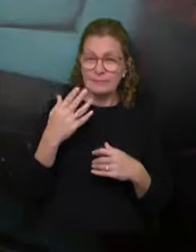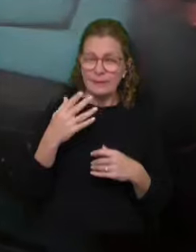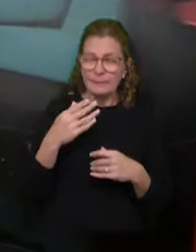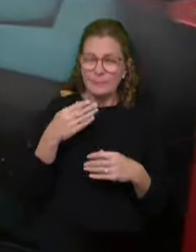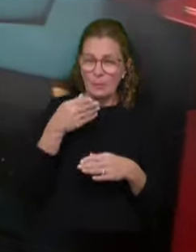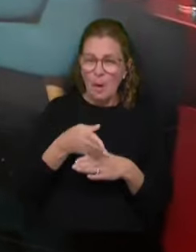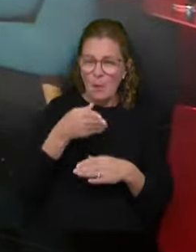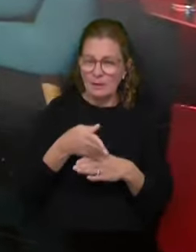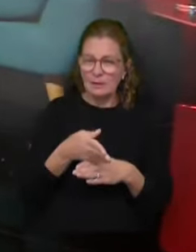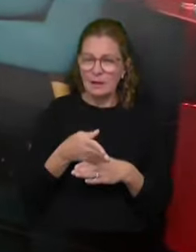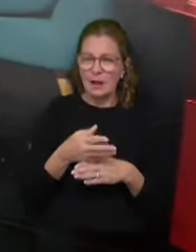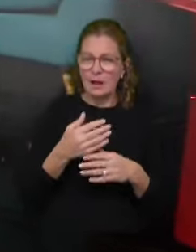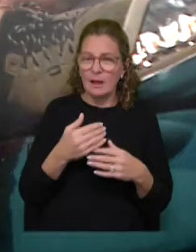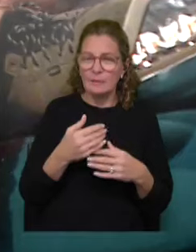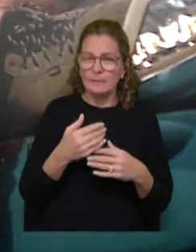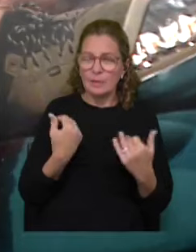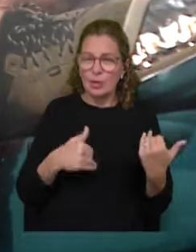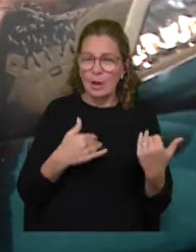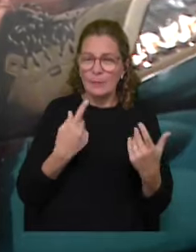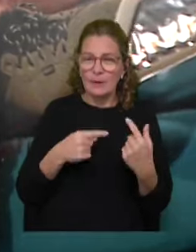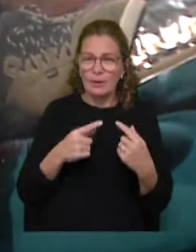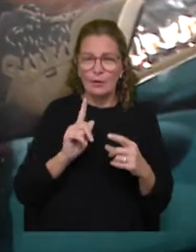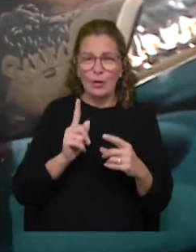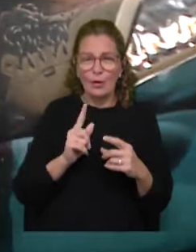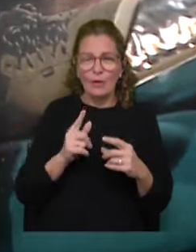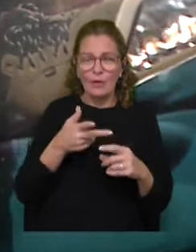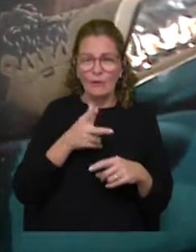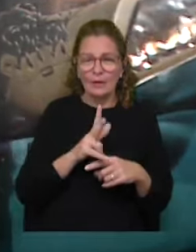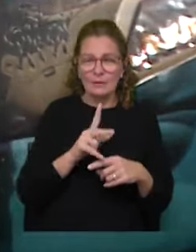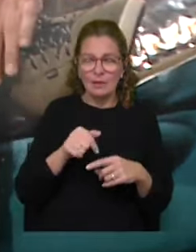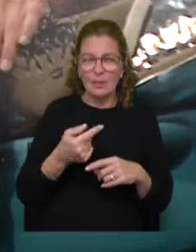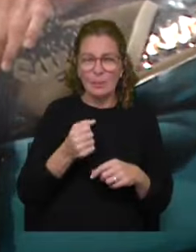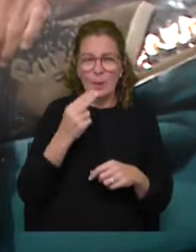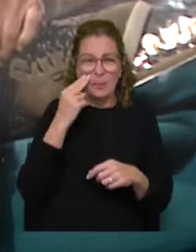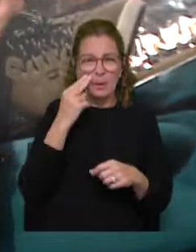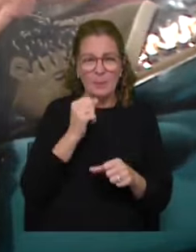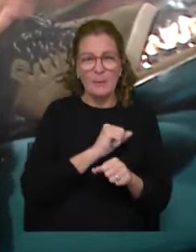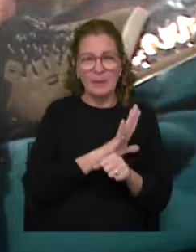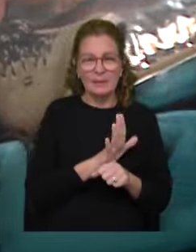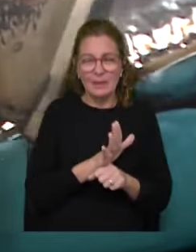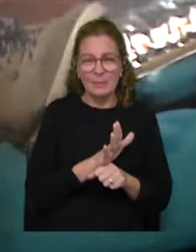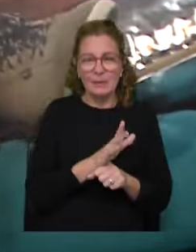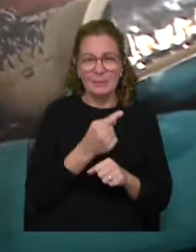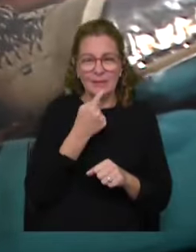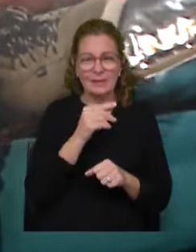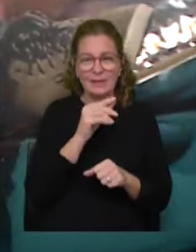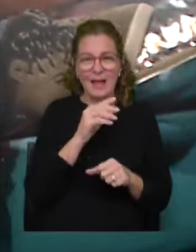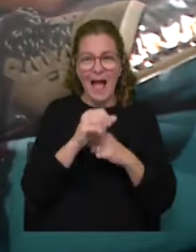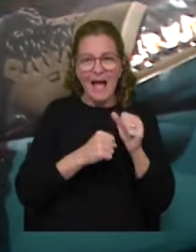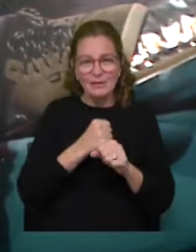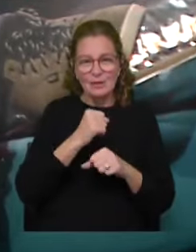unas tentativas de tocar, pero no cuadró. Entre medio vino la pandemia, claro. Vamos a usar la excusa durante varios